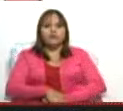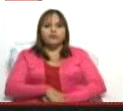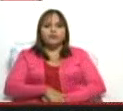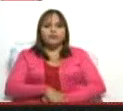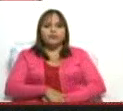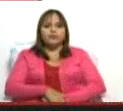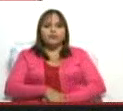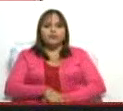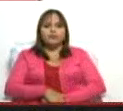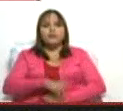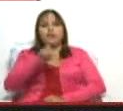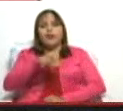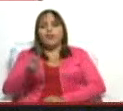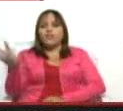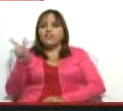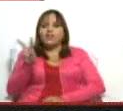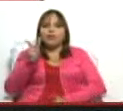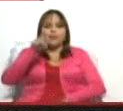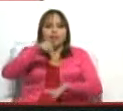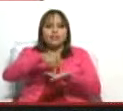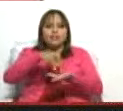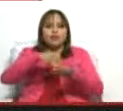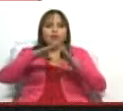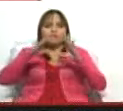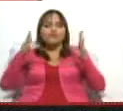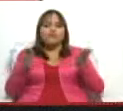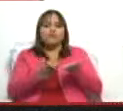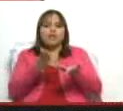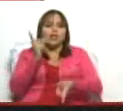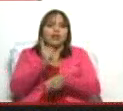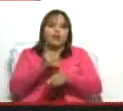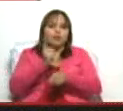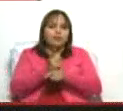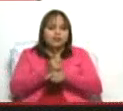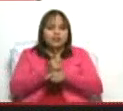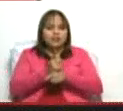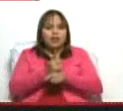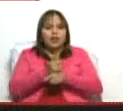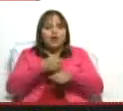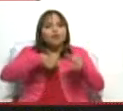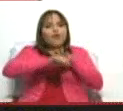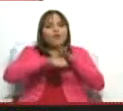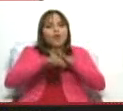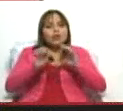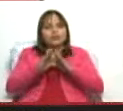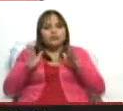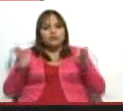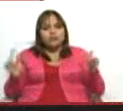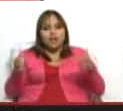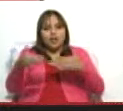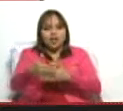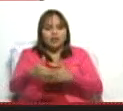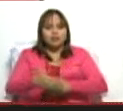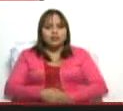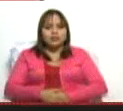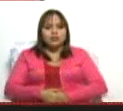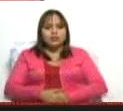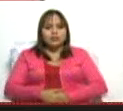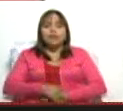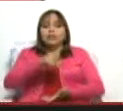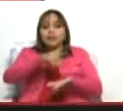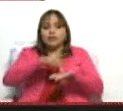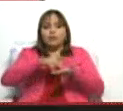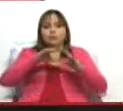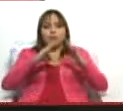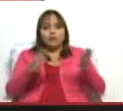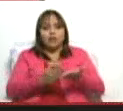Venezuela clasificó al Mundial de Fútbol Sala, que va a ser en Uzbekistán. Equipo de fútbol sala clasificó.